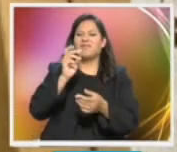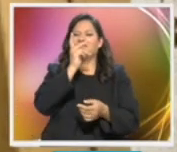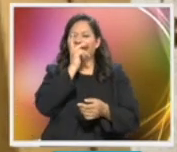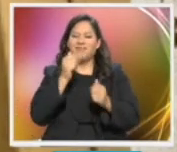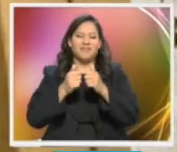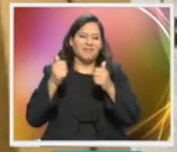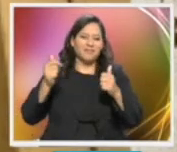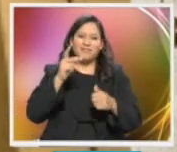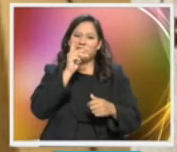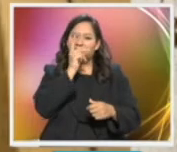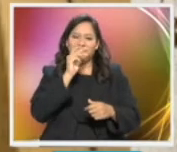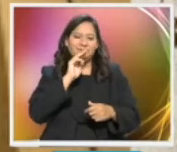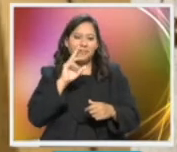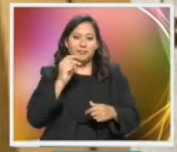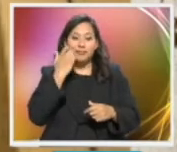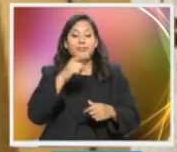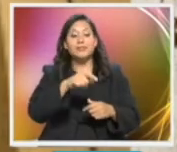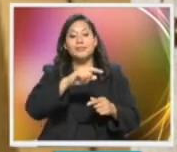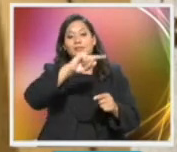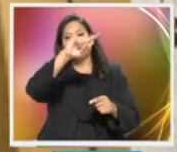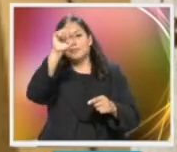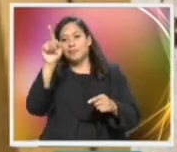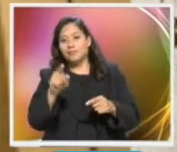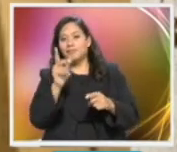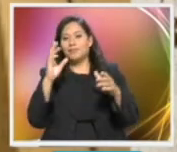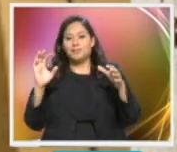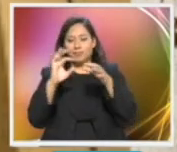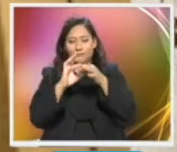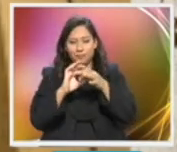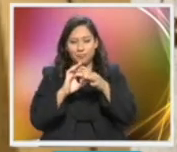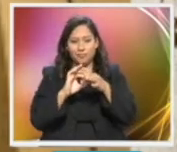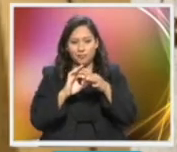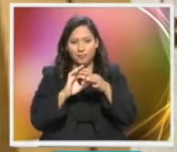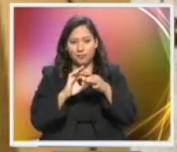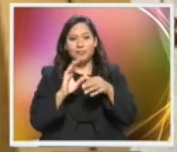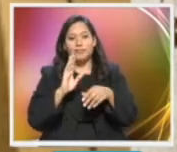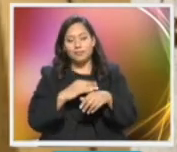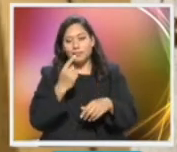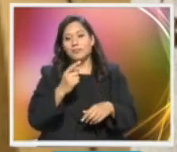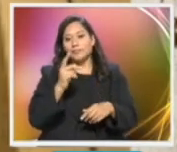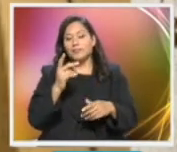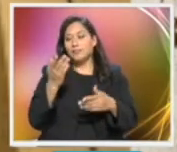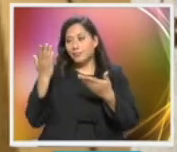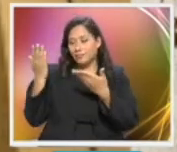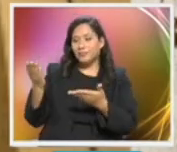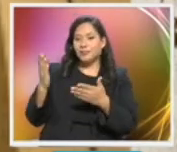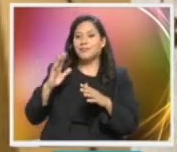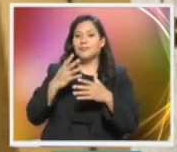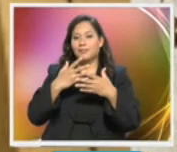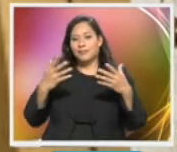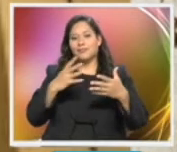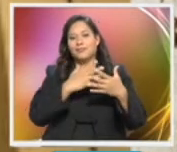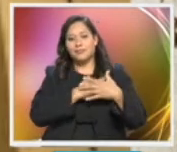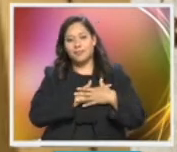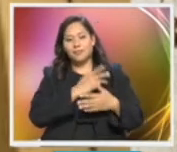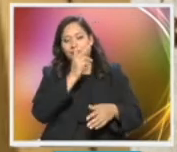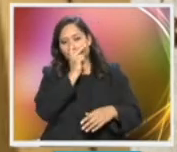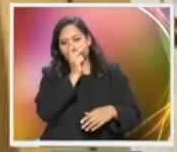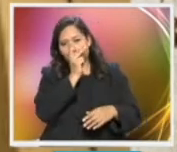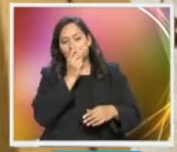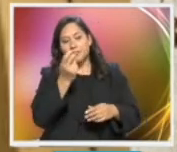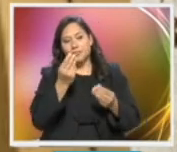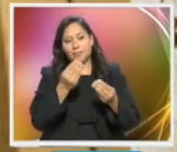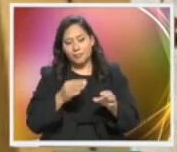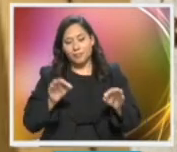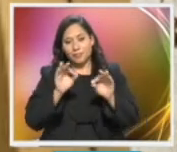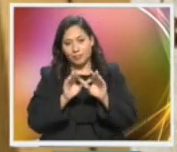o de la mamá. Aquí lo hace unido, ¿no? Hace Claro. una unión hacia él porque habla de este gran amor. Entonces, es muy